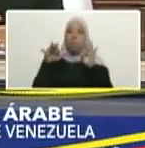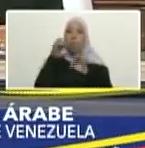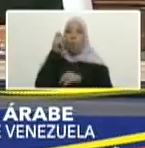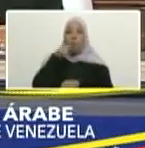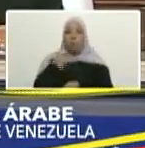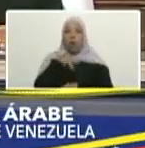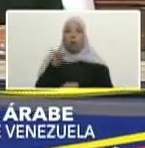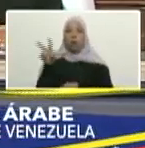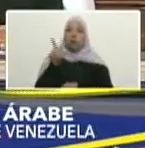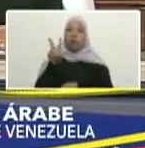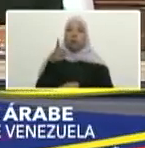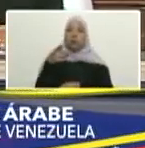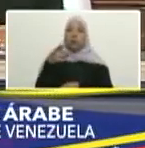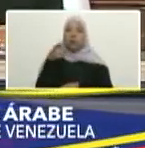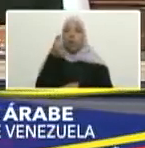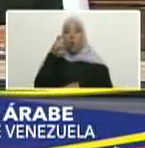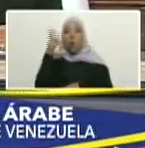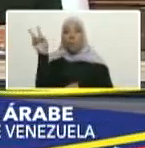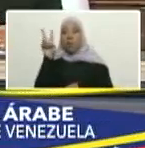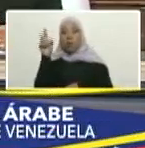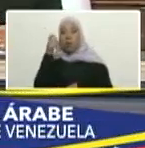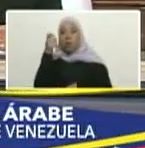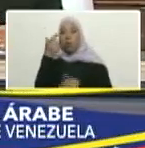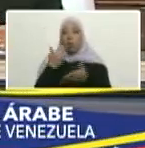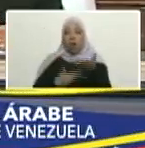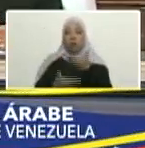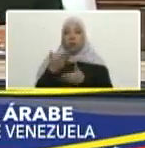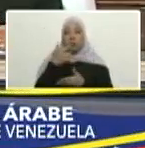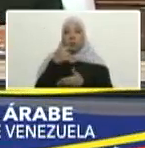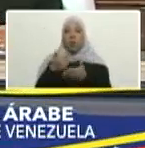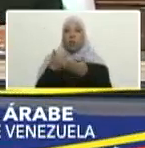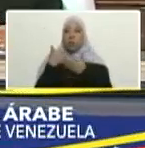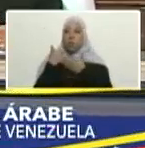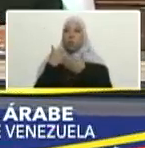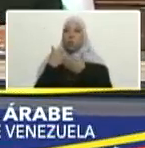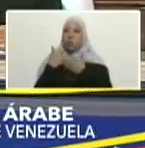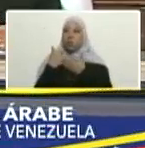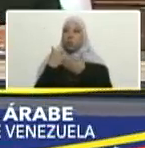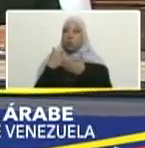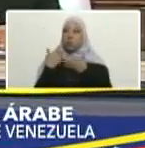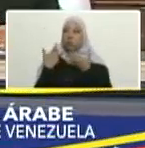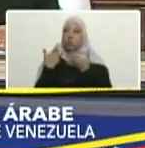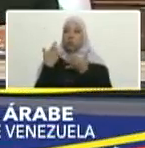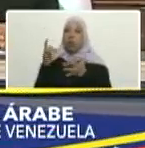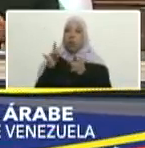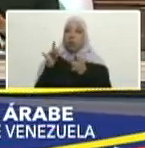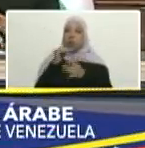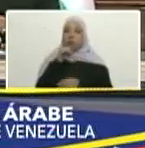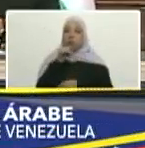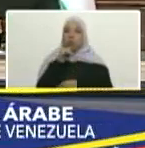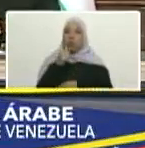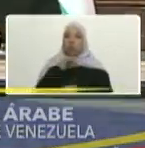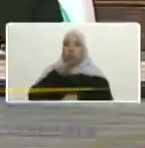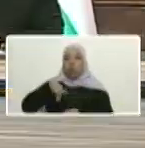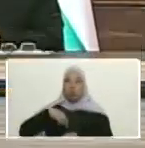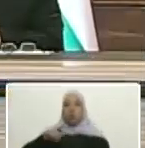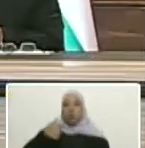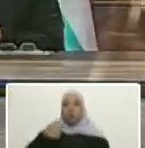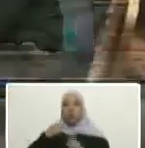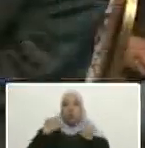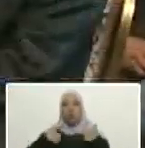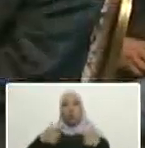pueblos venezolanos y saharauis reciban esa cooperación de manera directa. Ese es nuestro mayor